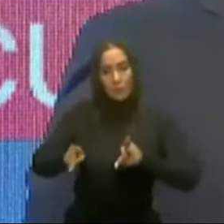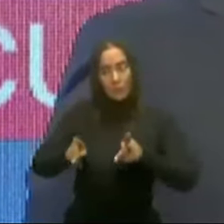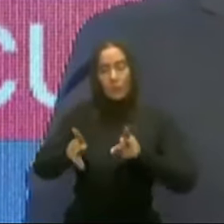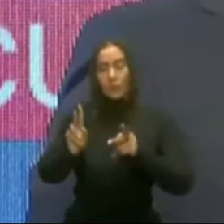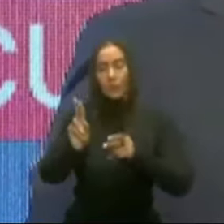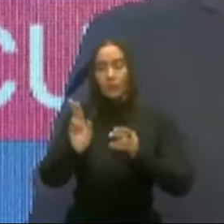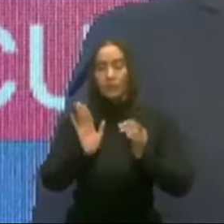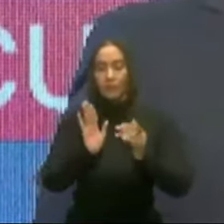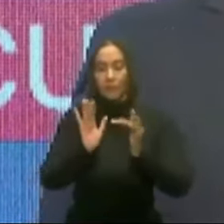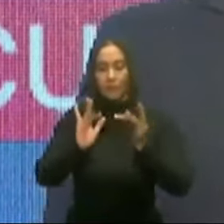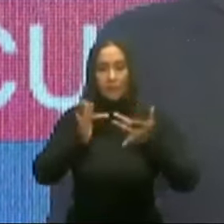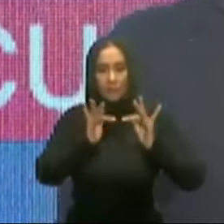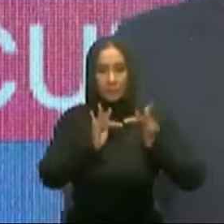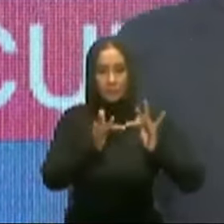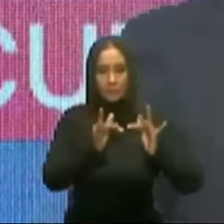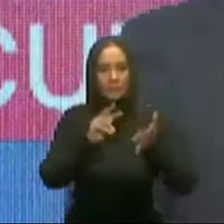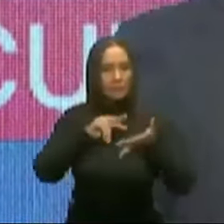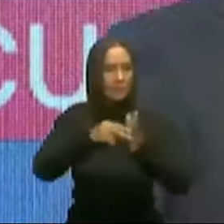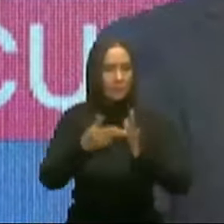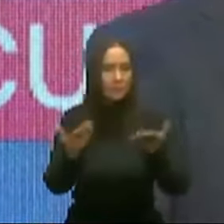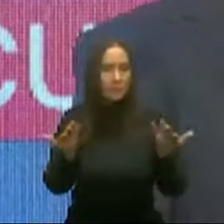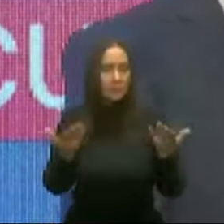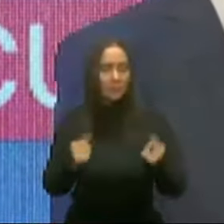Internet. Es decir,